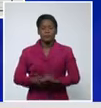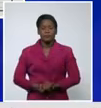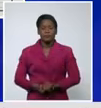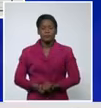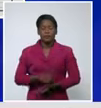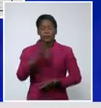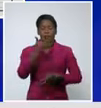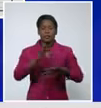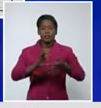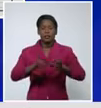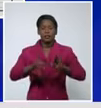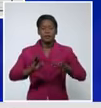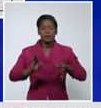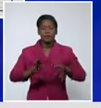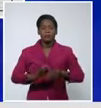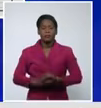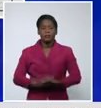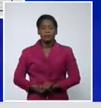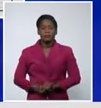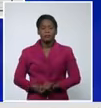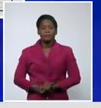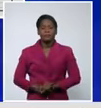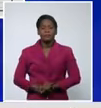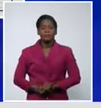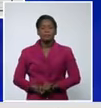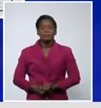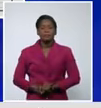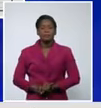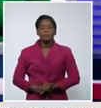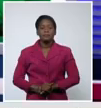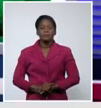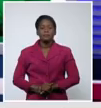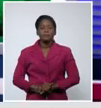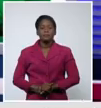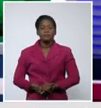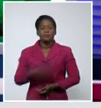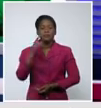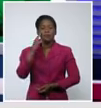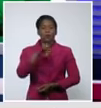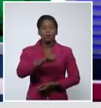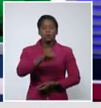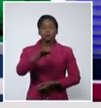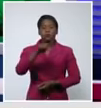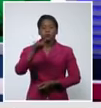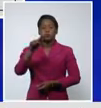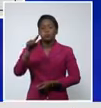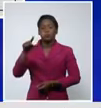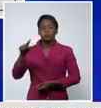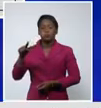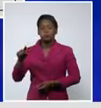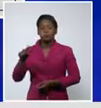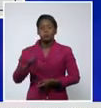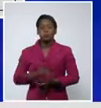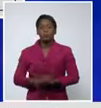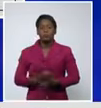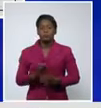Artemisa, una especie de meseta ahí en los últimos días, de todas